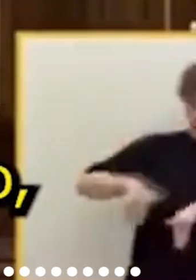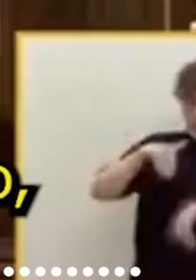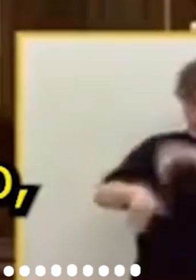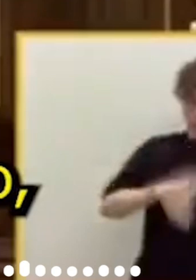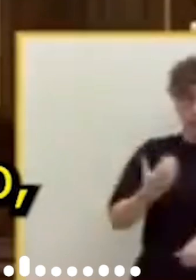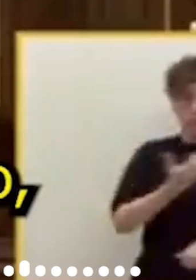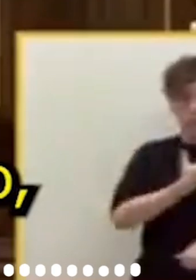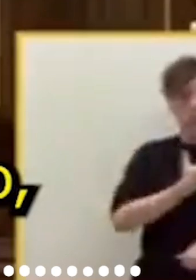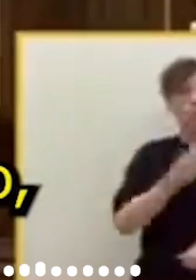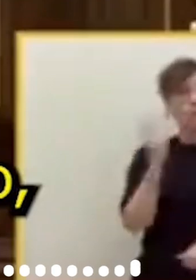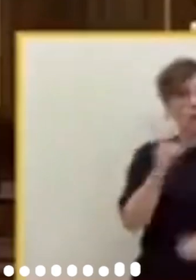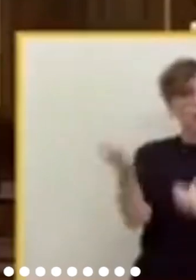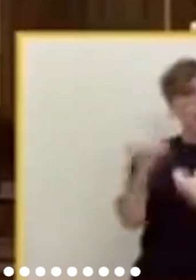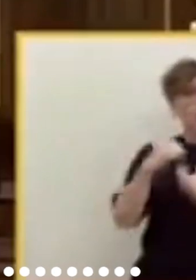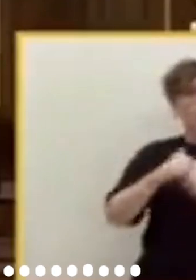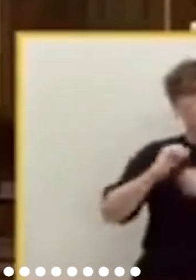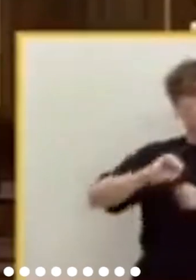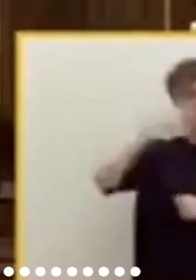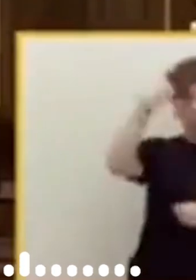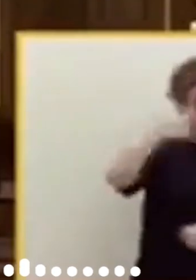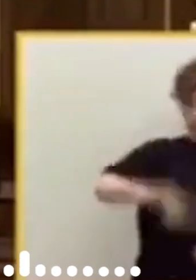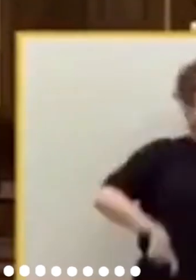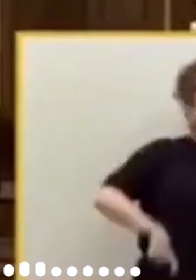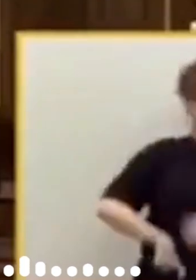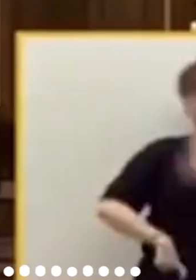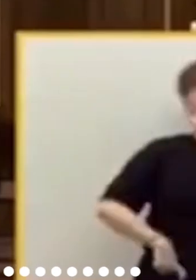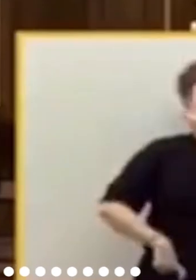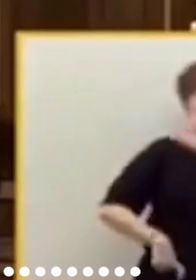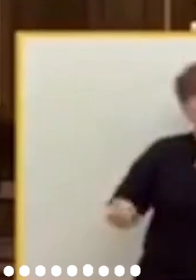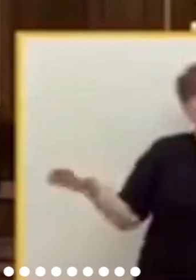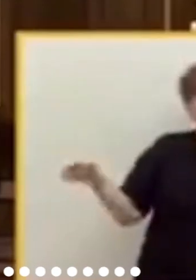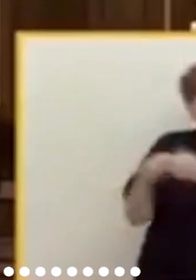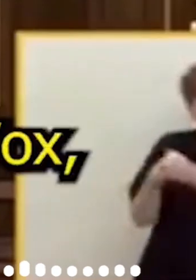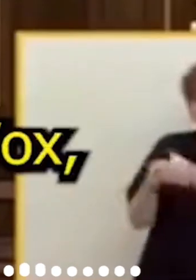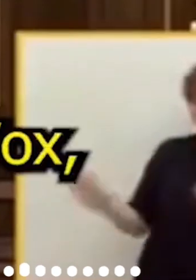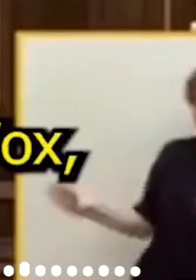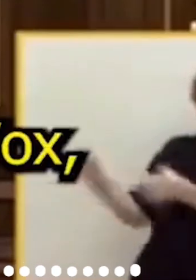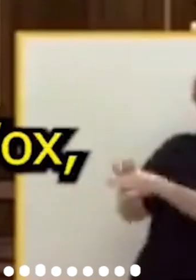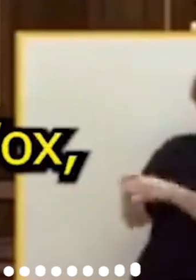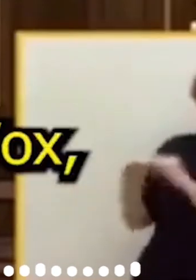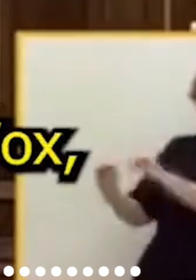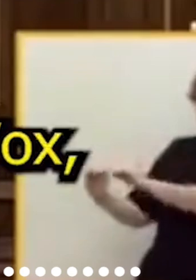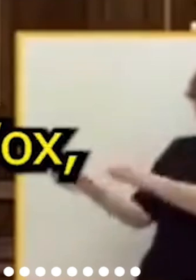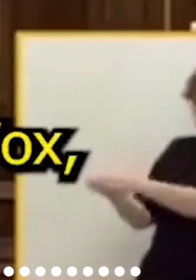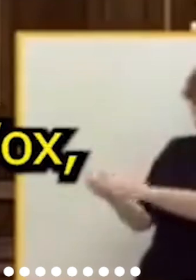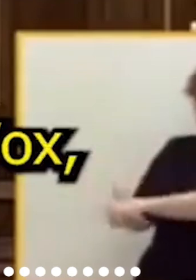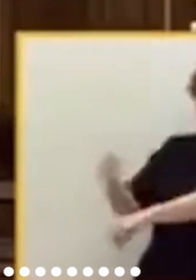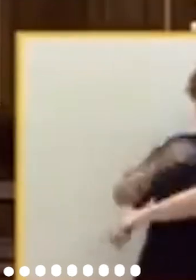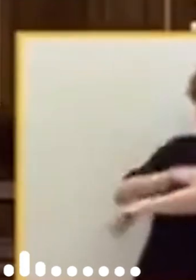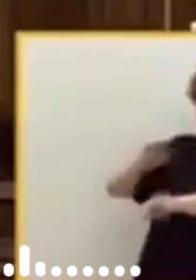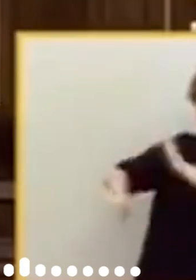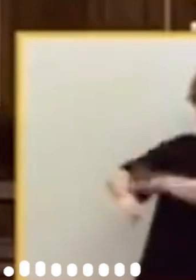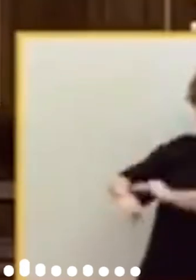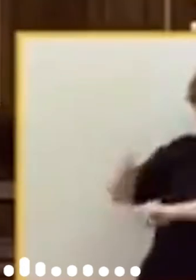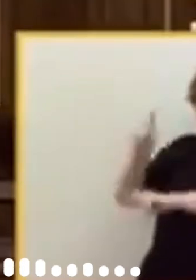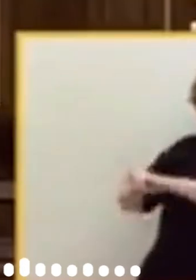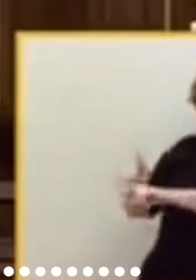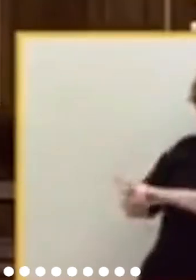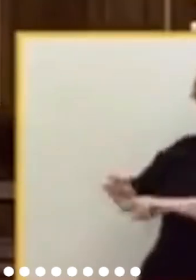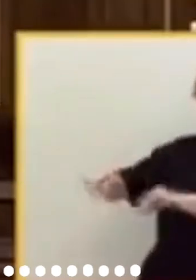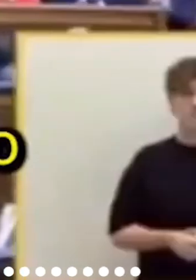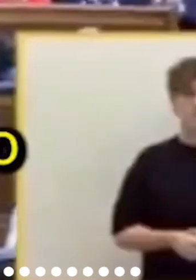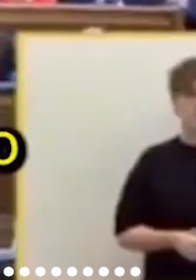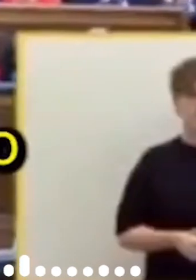país a todas estas historias, ¿no? Que no van a ningún sitio. Si es que yo creo que cualquier político maduro lo que debería